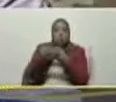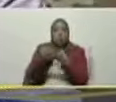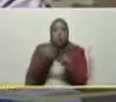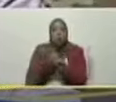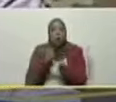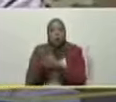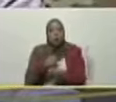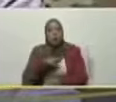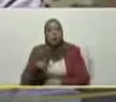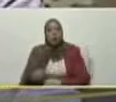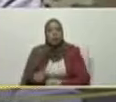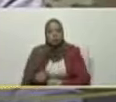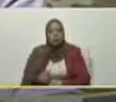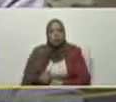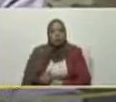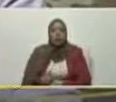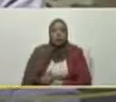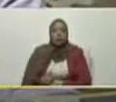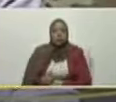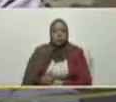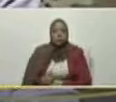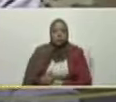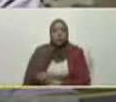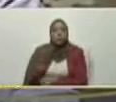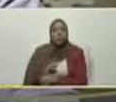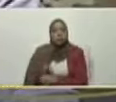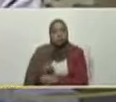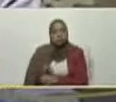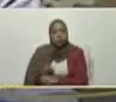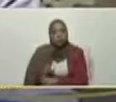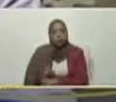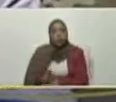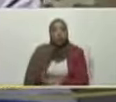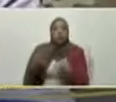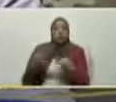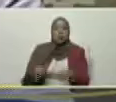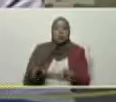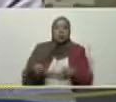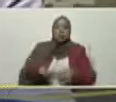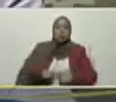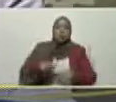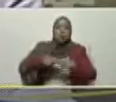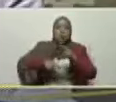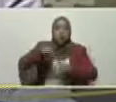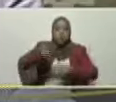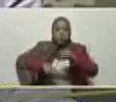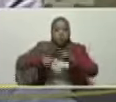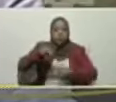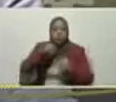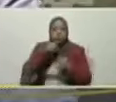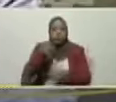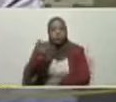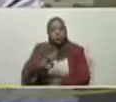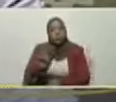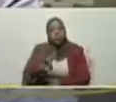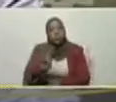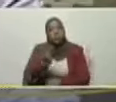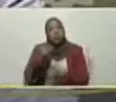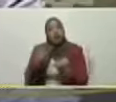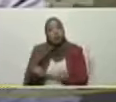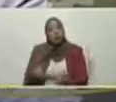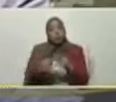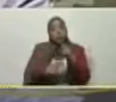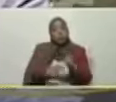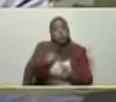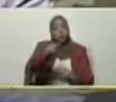regularización, para pasar de inmediato a la etapa de reconstrucción y construcción. Esta etapa todavía,